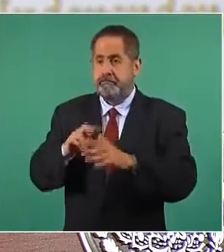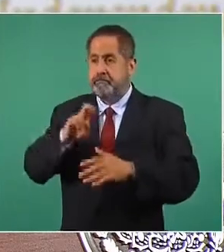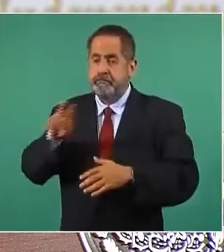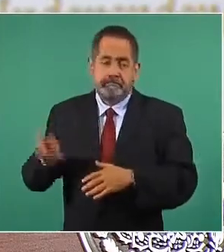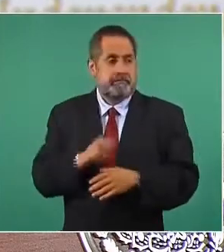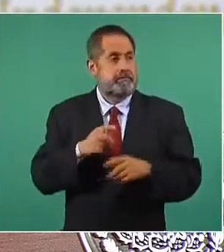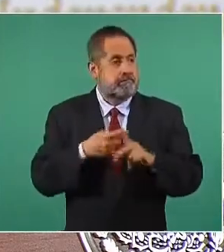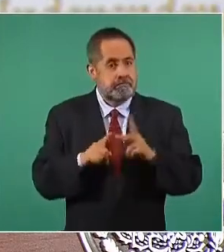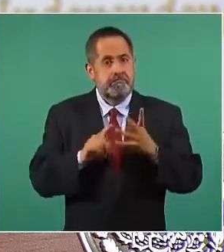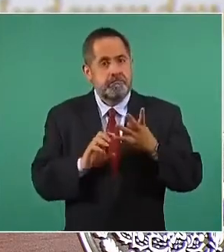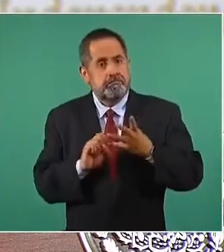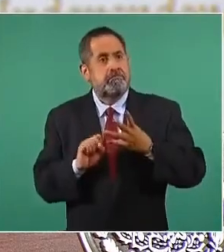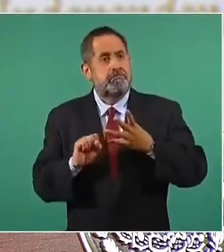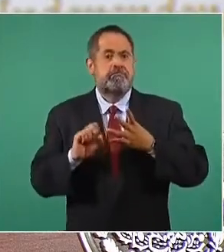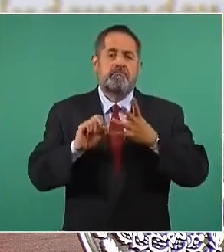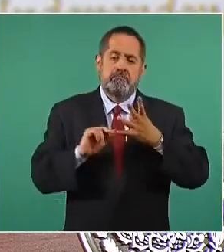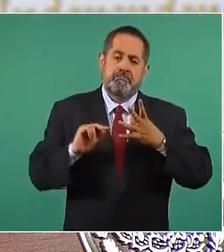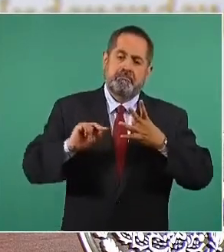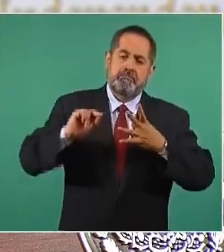a escalar